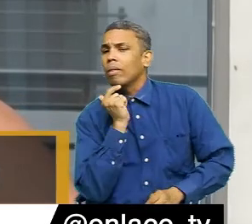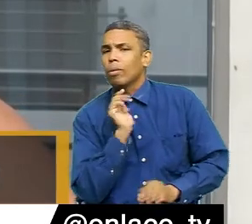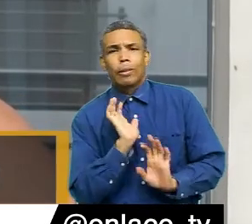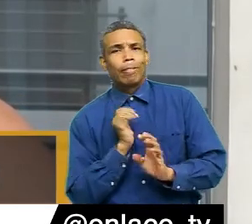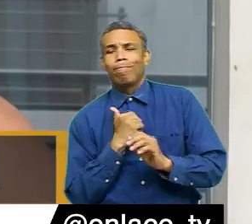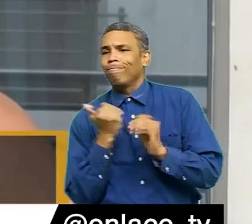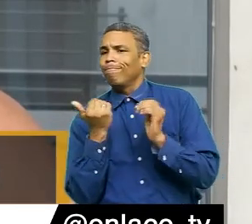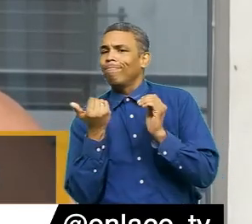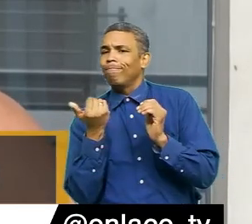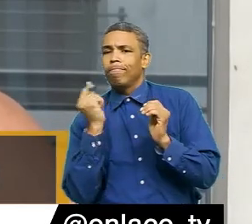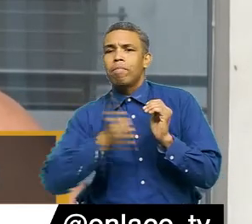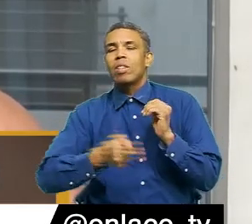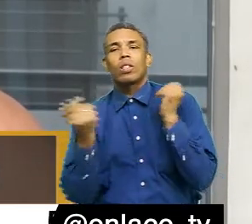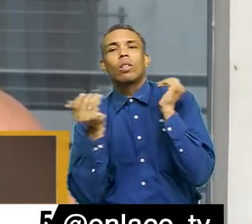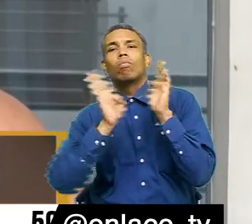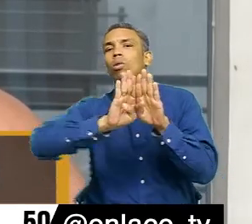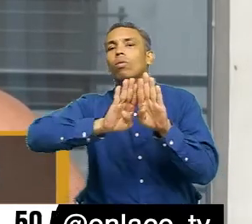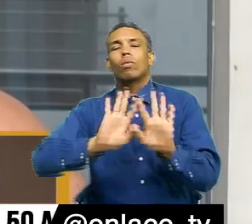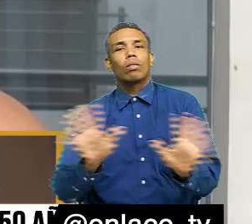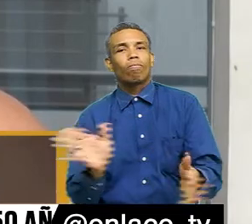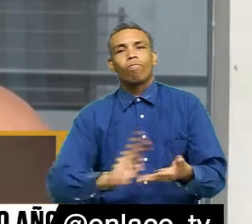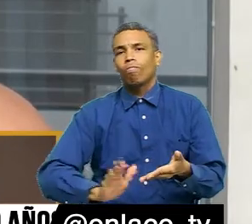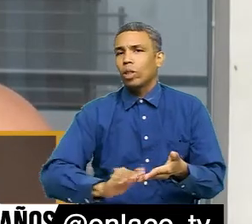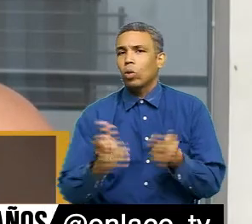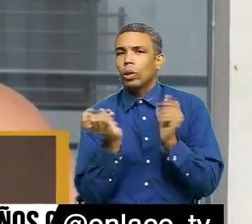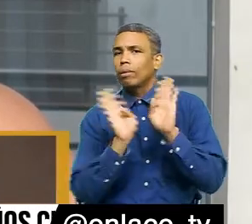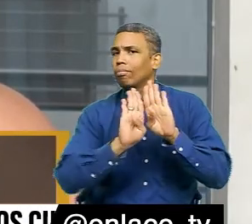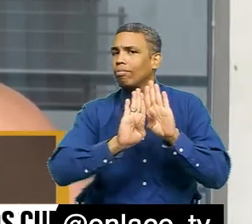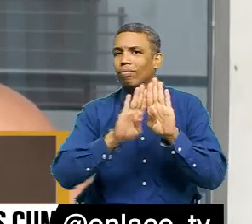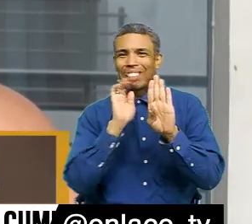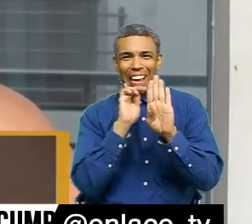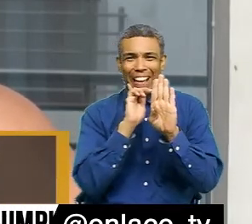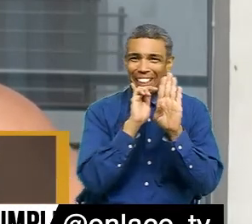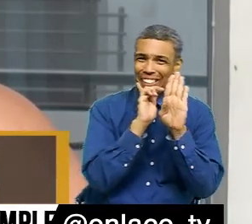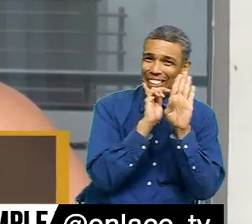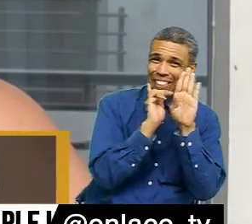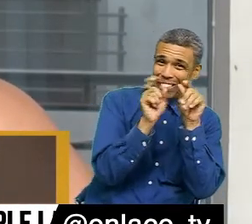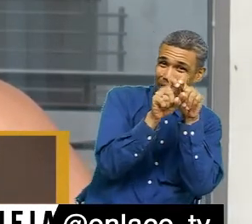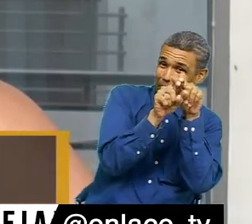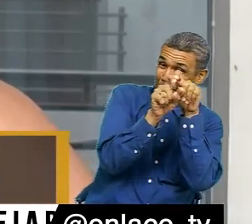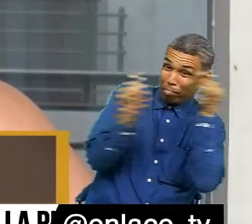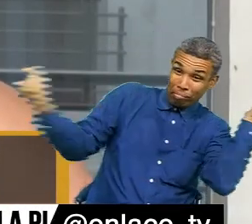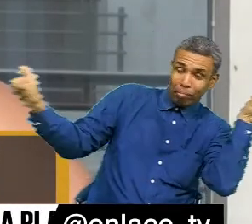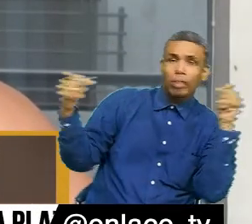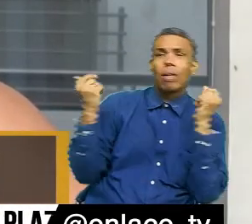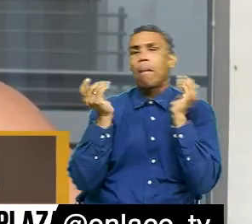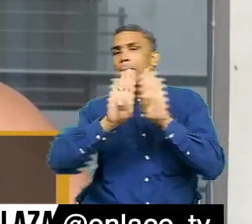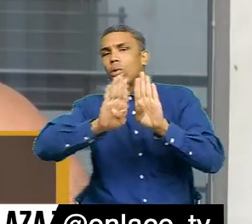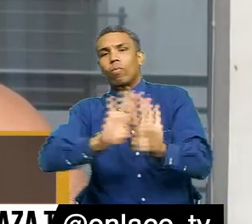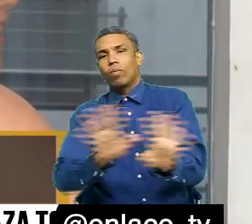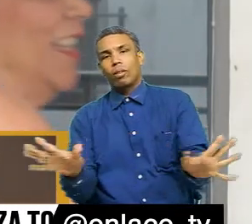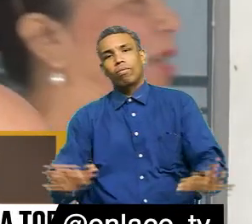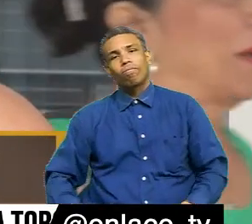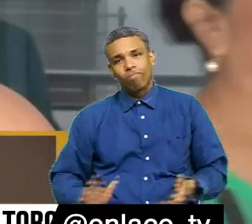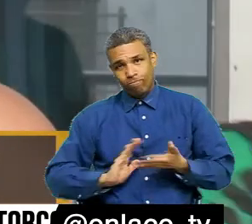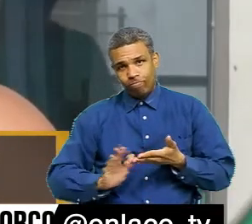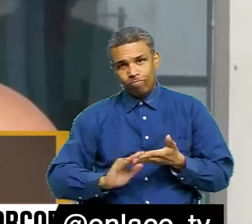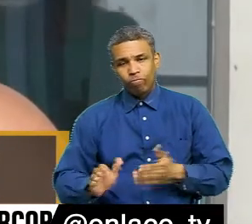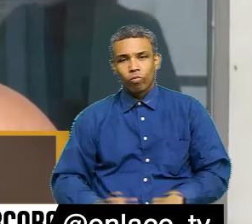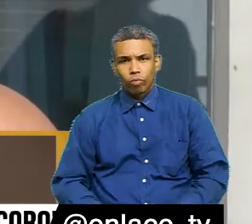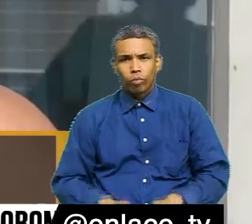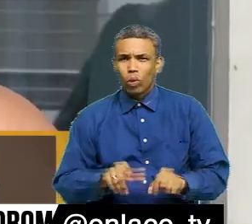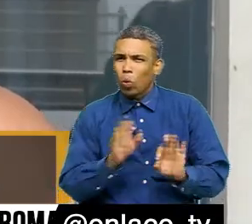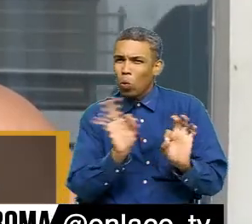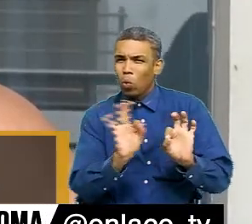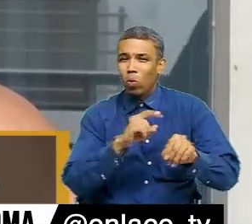no ha parado de manifestar pues las situaciones de exceso de ruido y situaciones de movilidad y disturbios en algunas